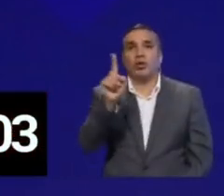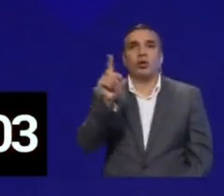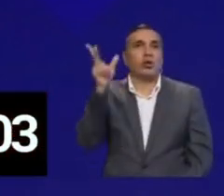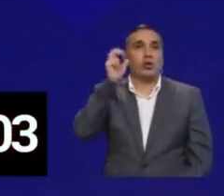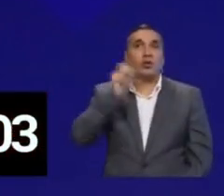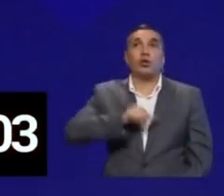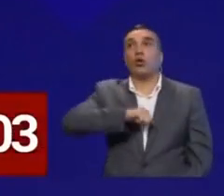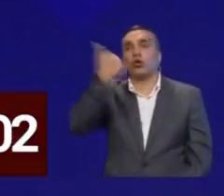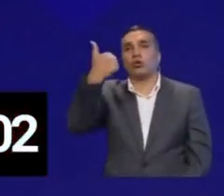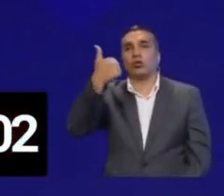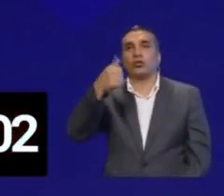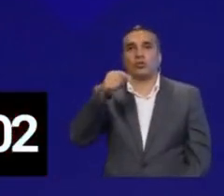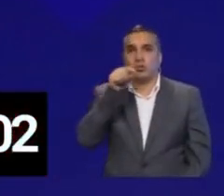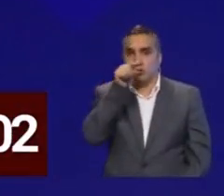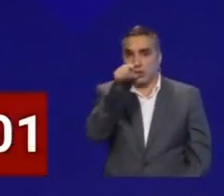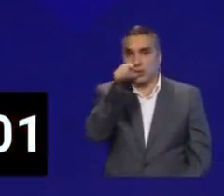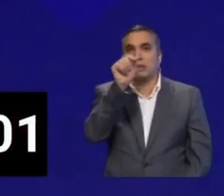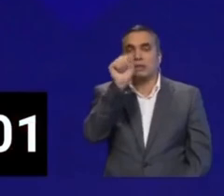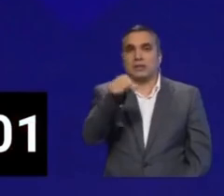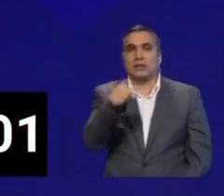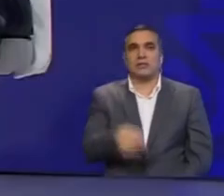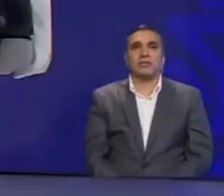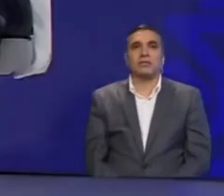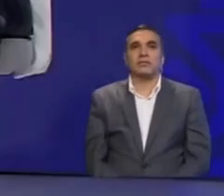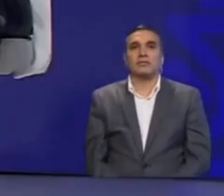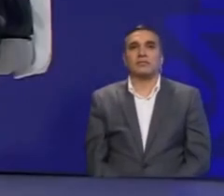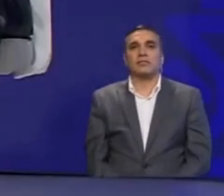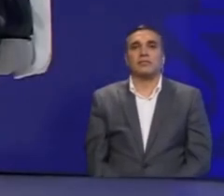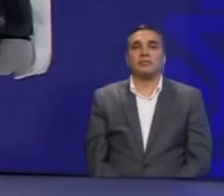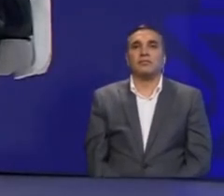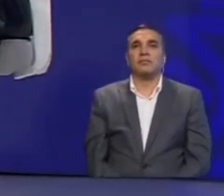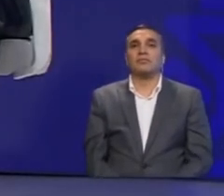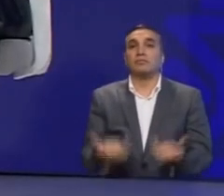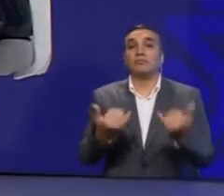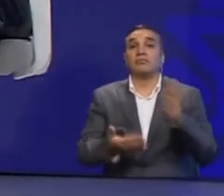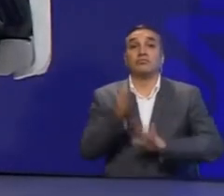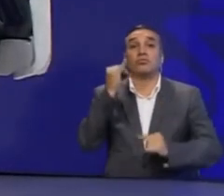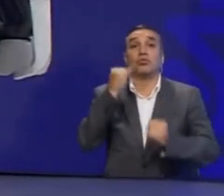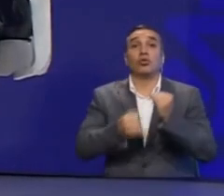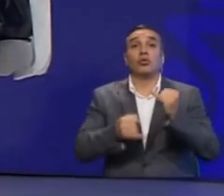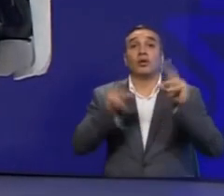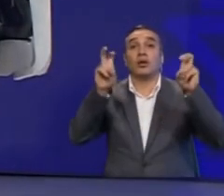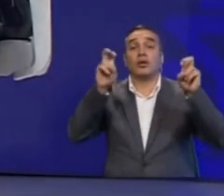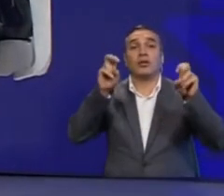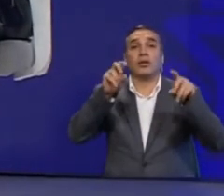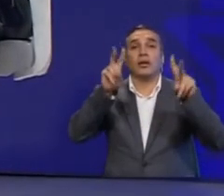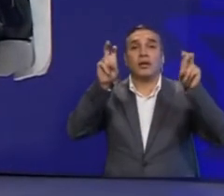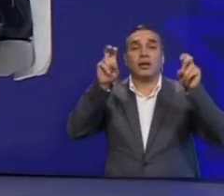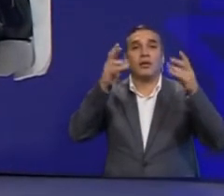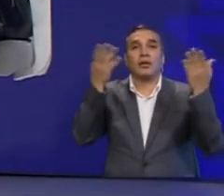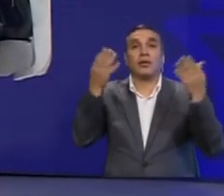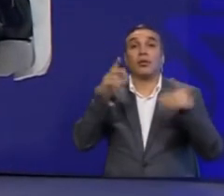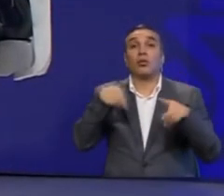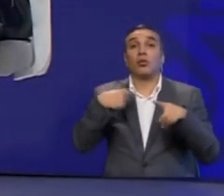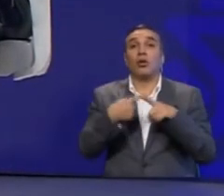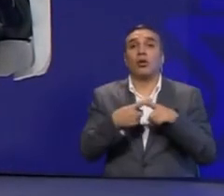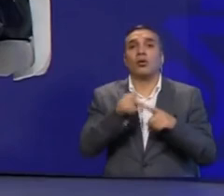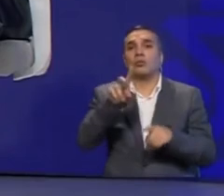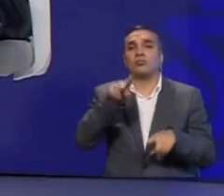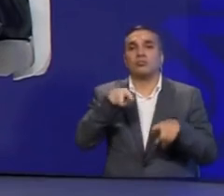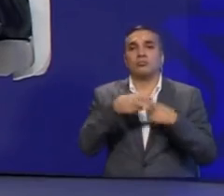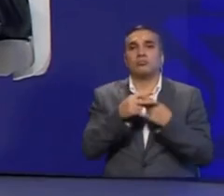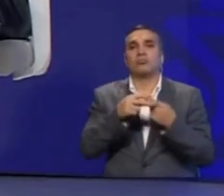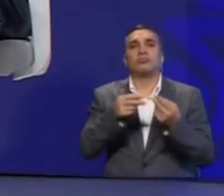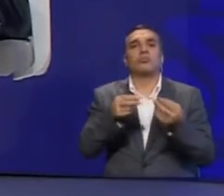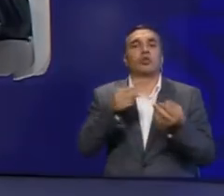escuchando a otros, a ustedes. Pasamos ahora a la última fase de esta segunda ronda temática, el momento de iniciar con